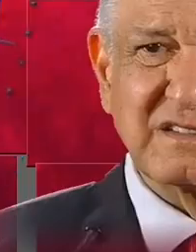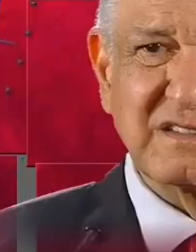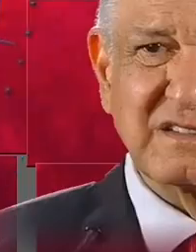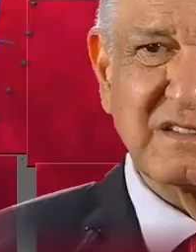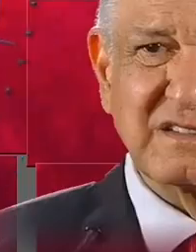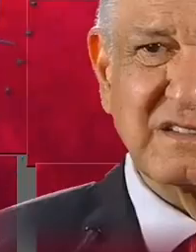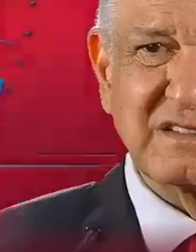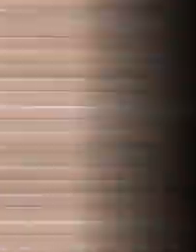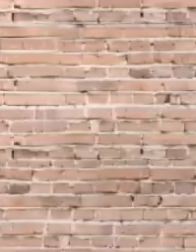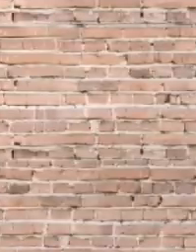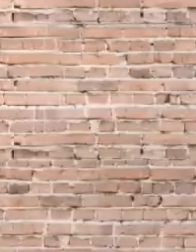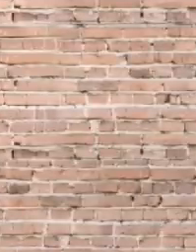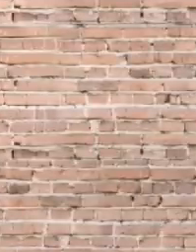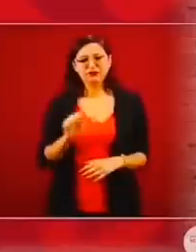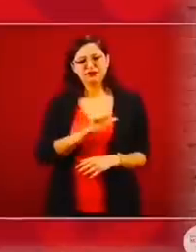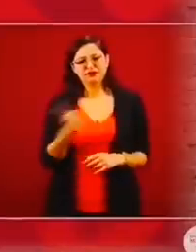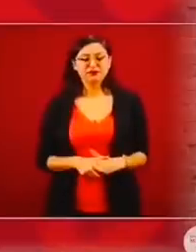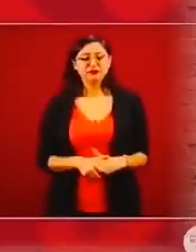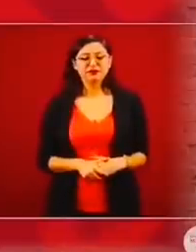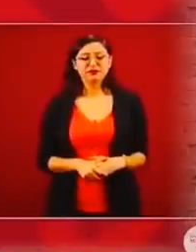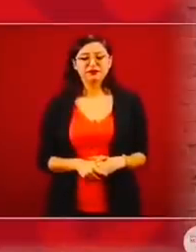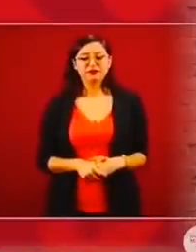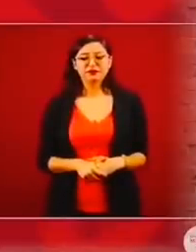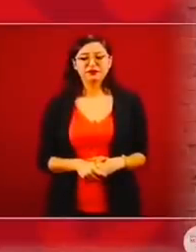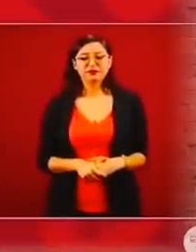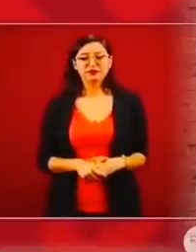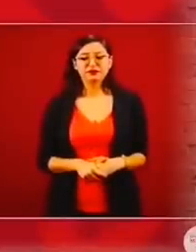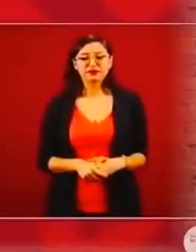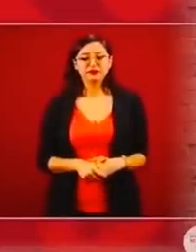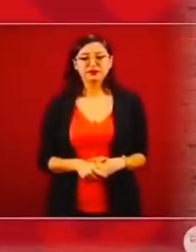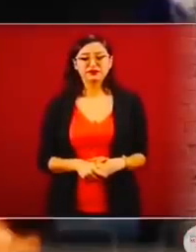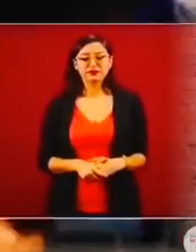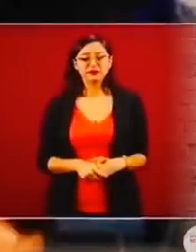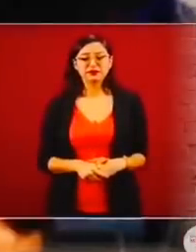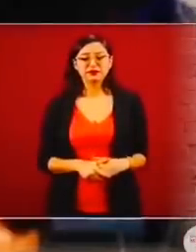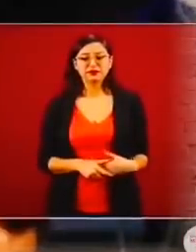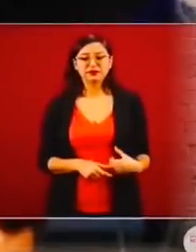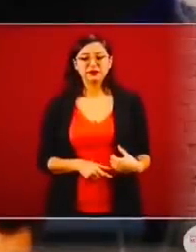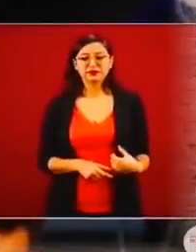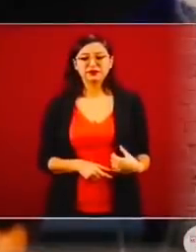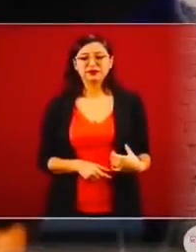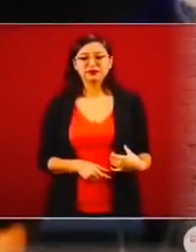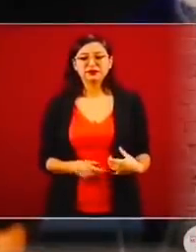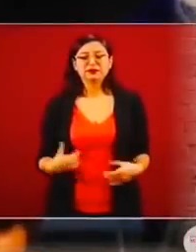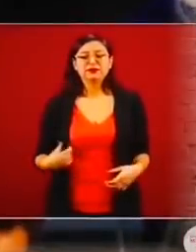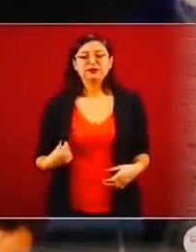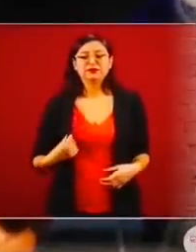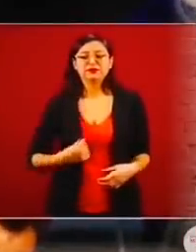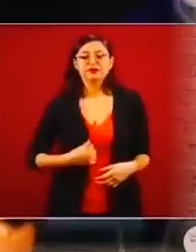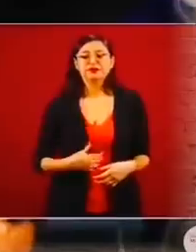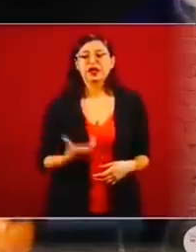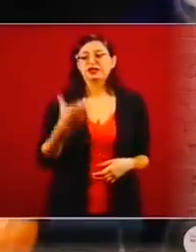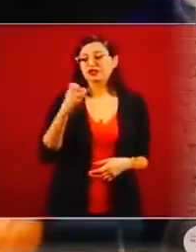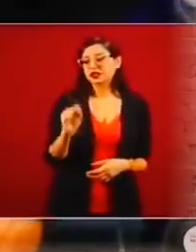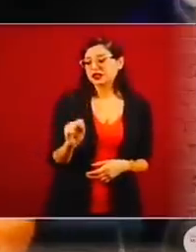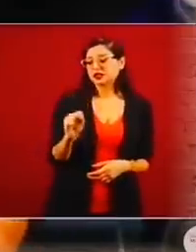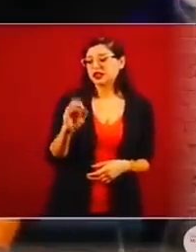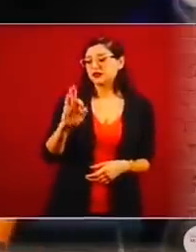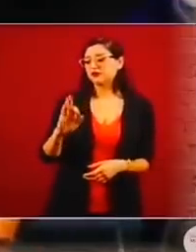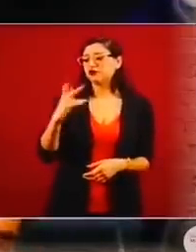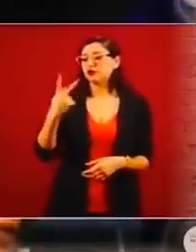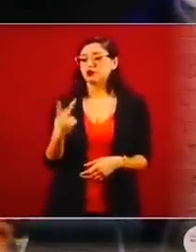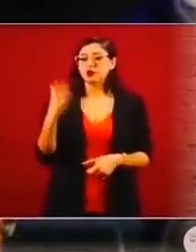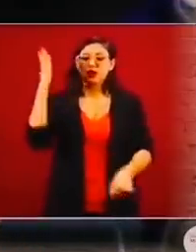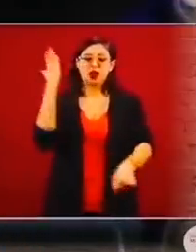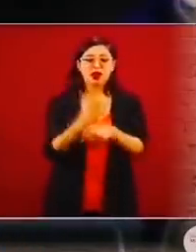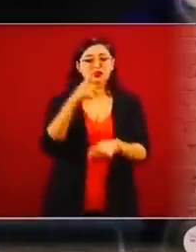Increíble. Vamos a ver lo que dijo. En torno a la sanción que emite la Secretaría de la Función Pública al hijo de Manuel Barlet por el